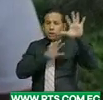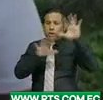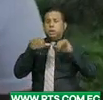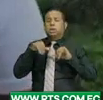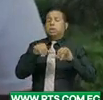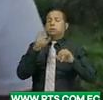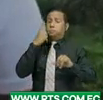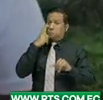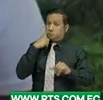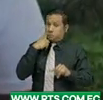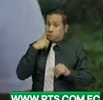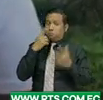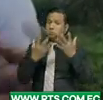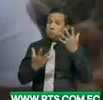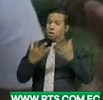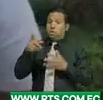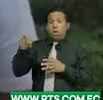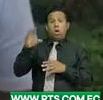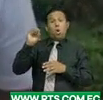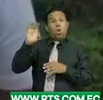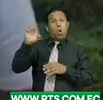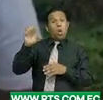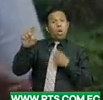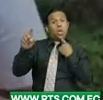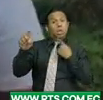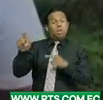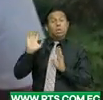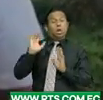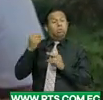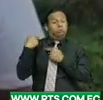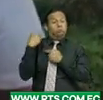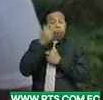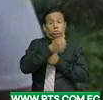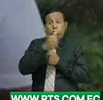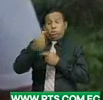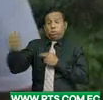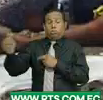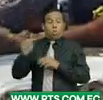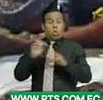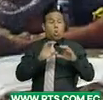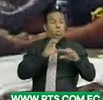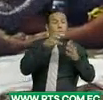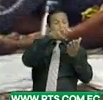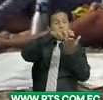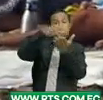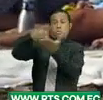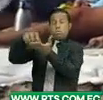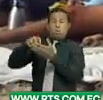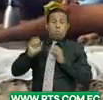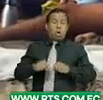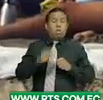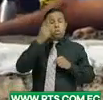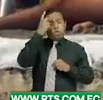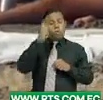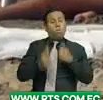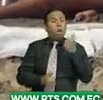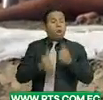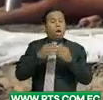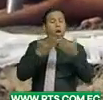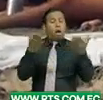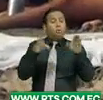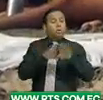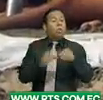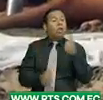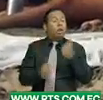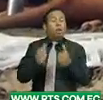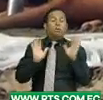bondades de la resolución del COE Nacional, que son las COEs cantonales que tomen la última decisión. En las playas, los turistas deberán guardar una